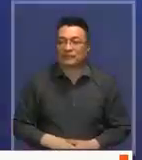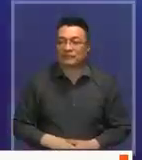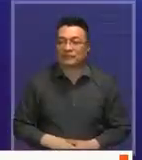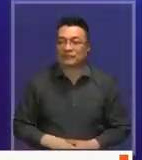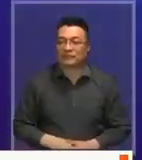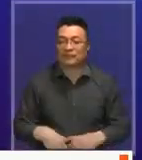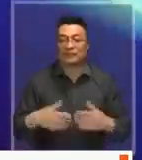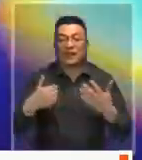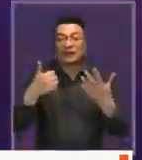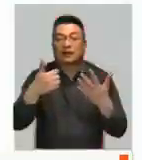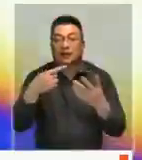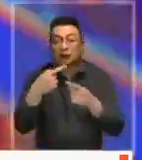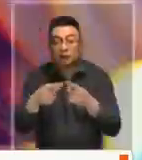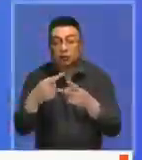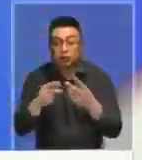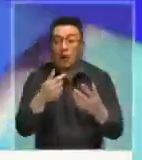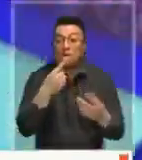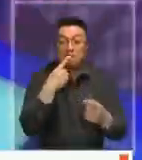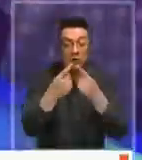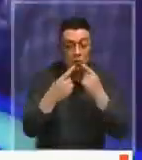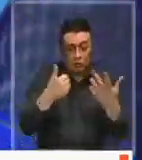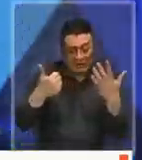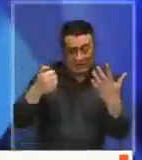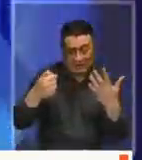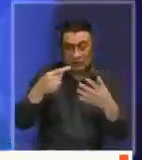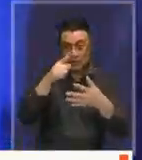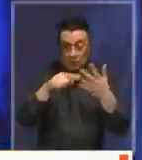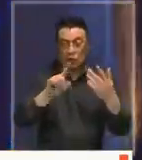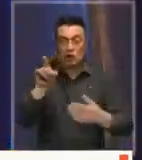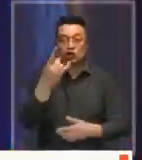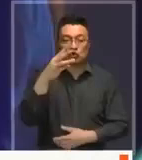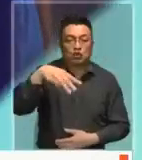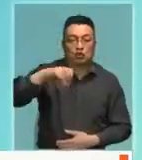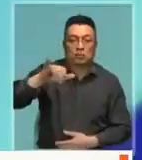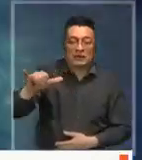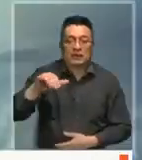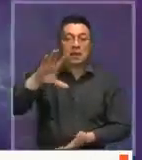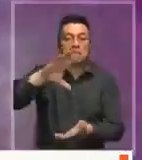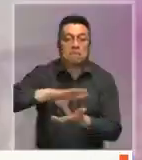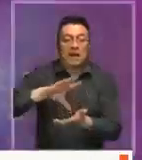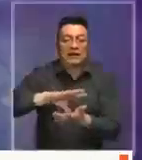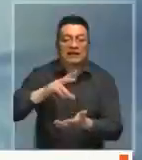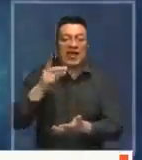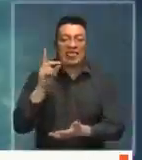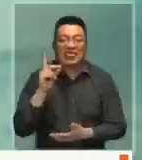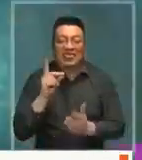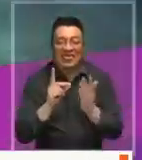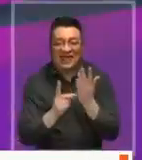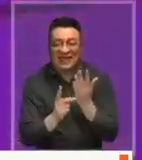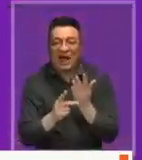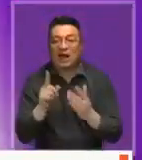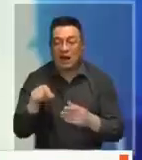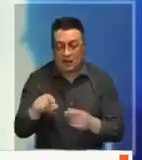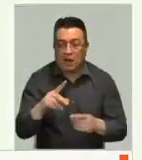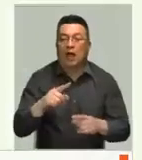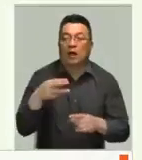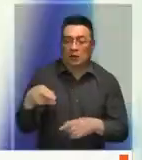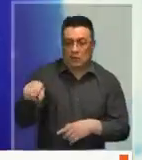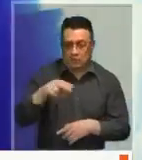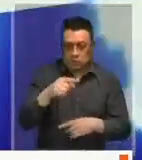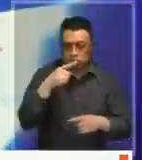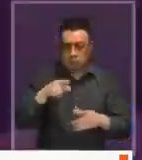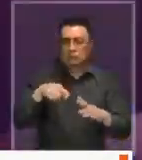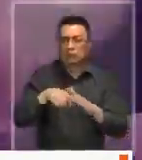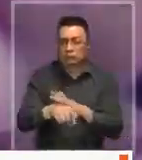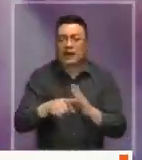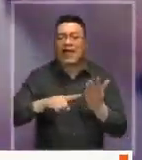60 preguntas son las que se tratarán de responder en un nuevo Summit de País Digital, 11ª edición, que ayuda a entender el papel e impacto que tendrá